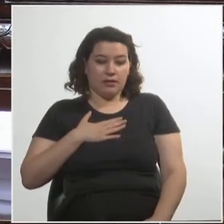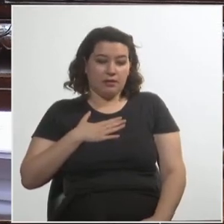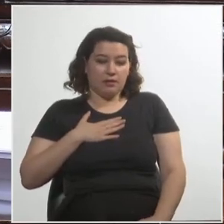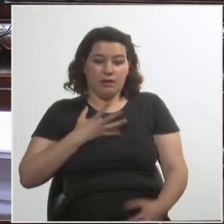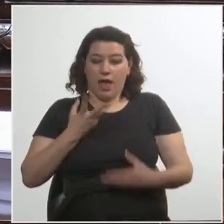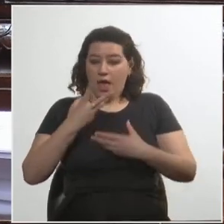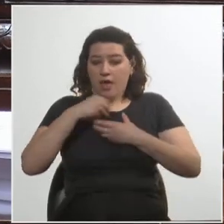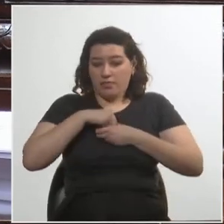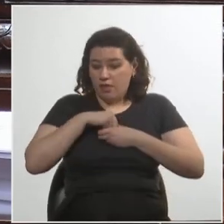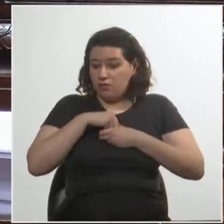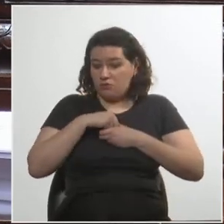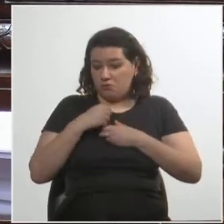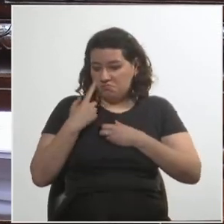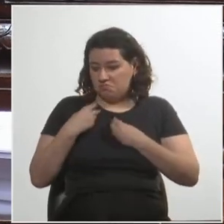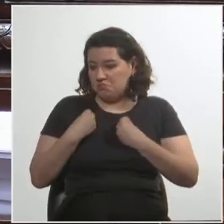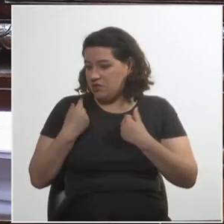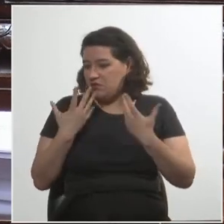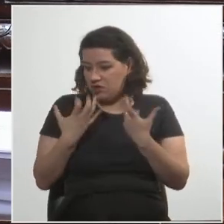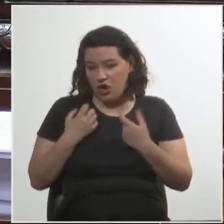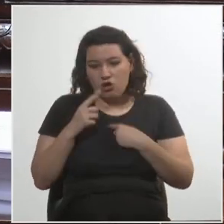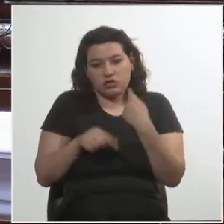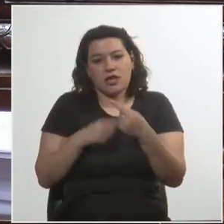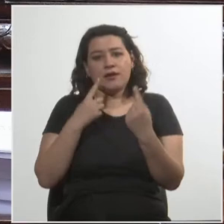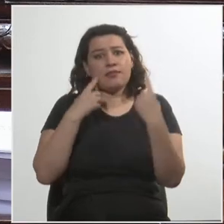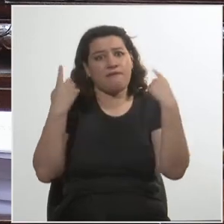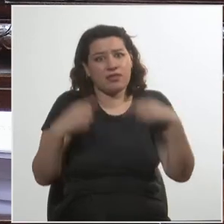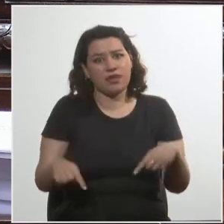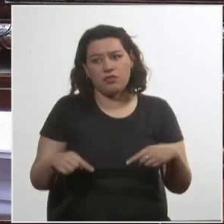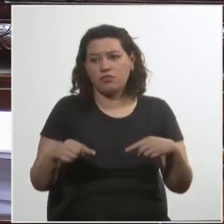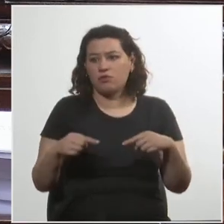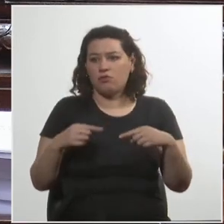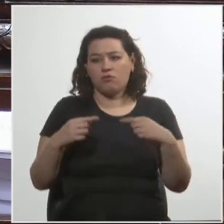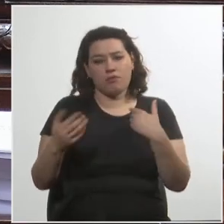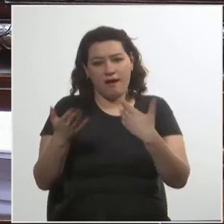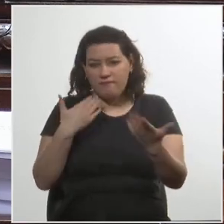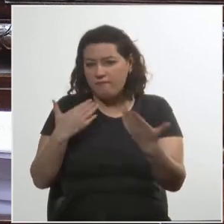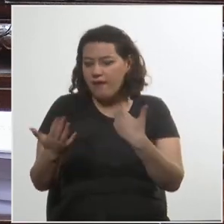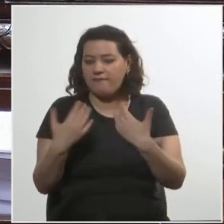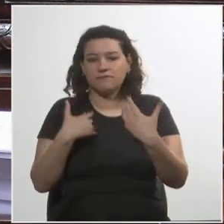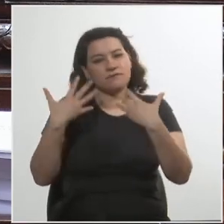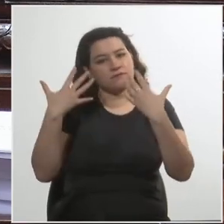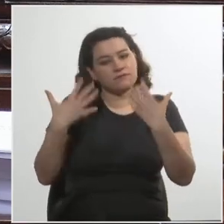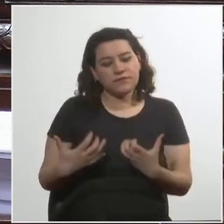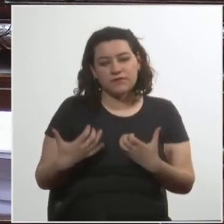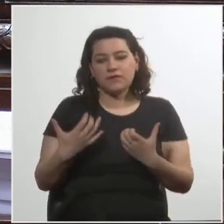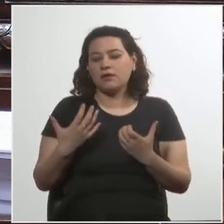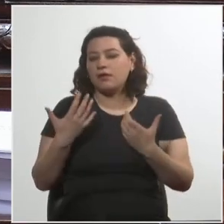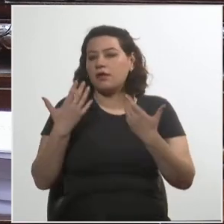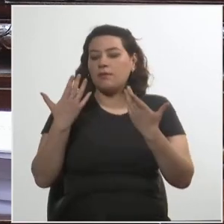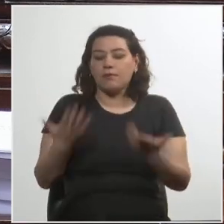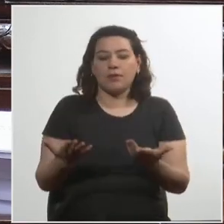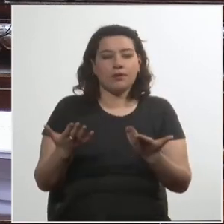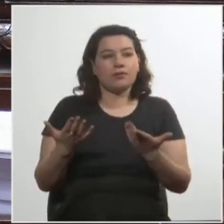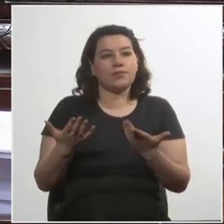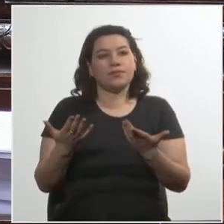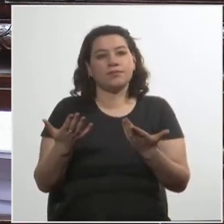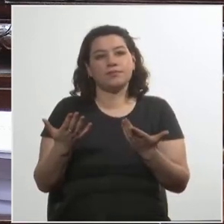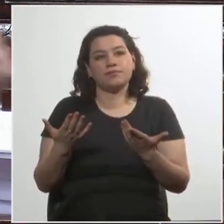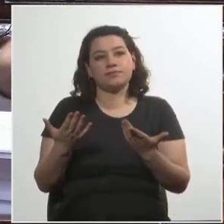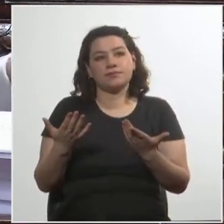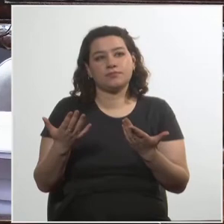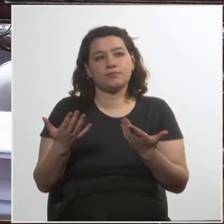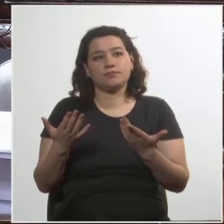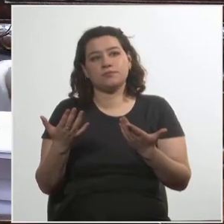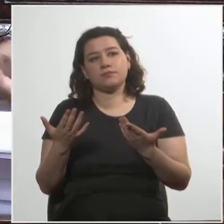debatiendo esto a continuar hablando de estos hechos porque sin dudas aquí